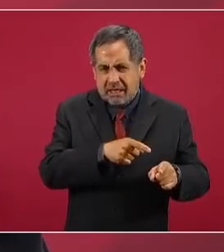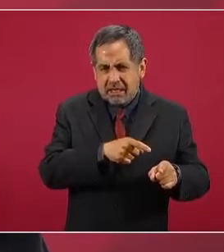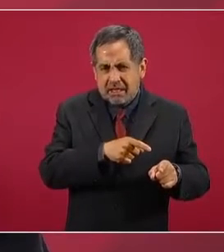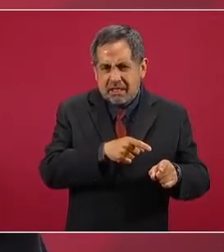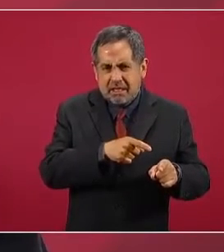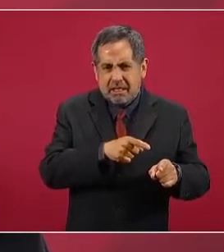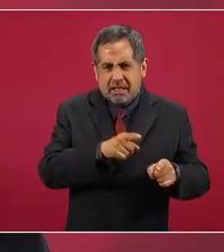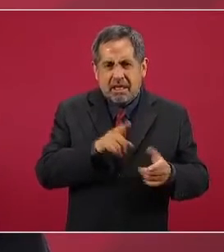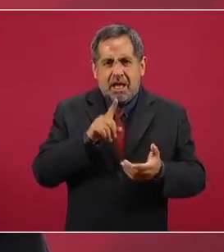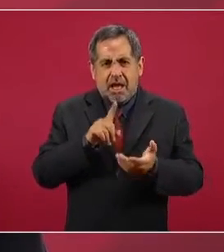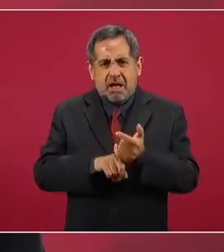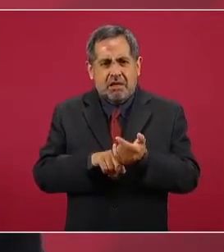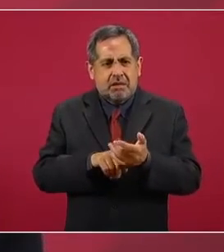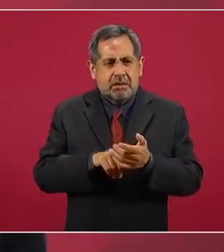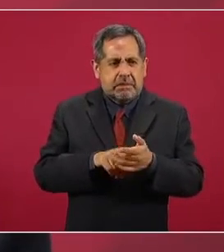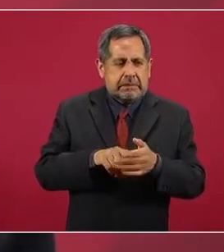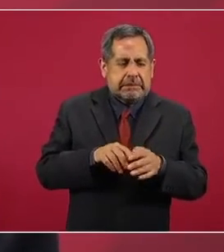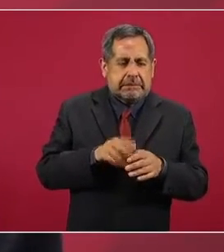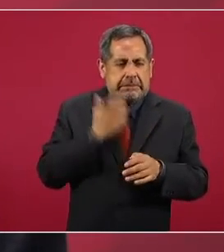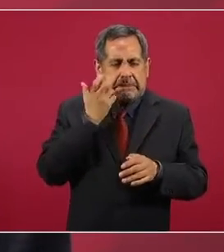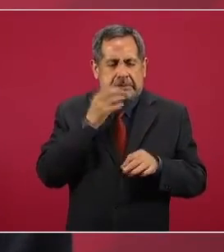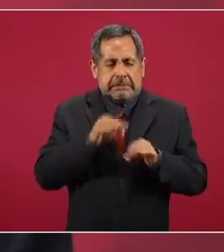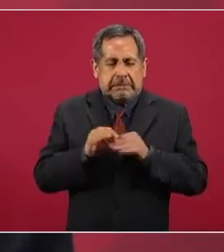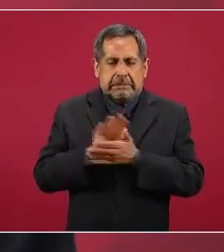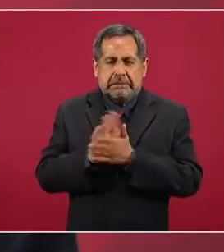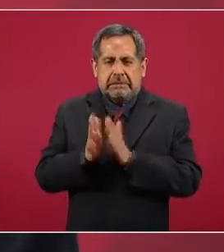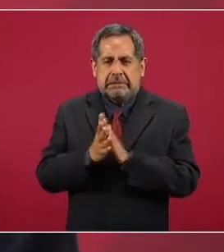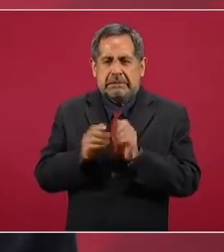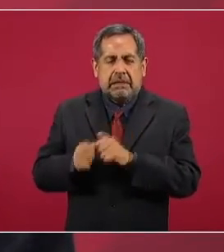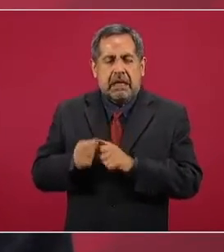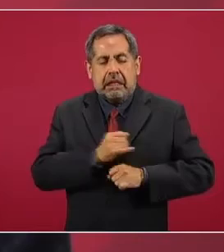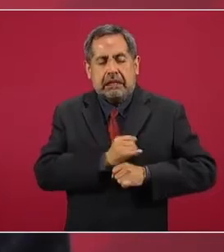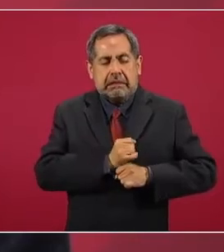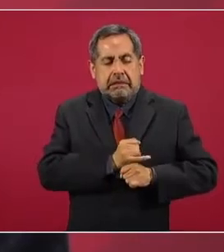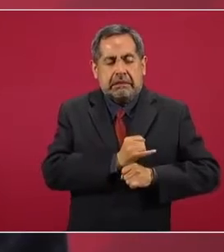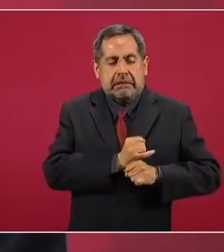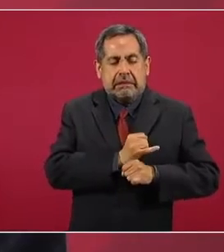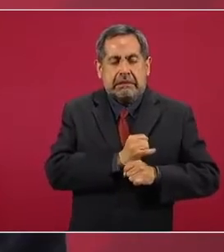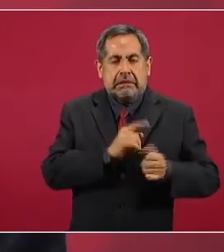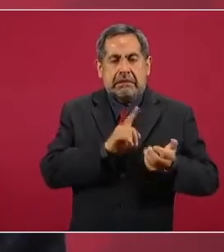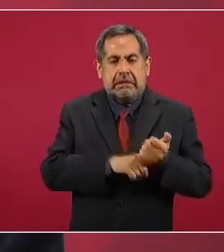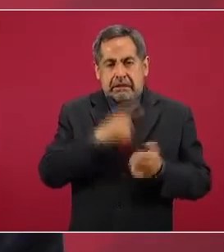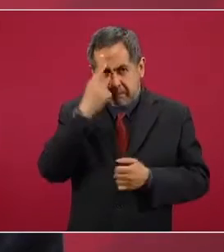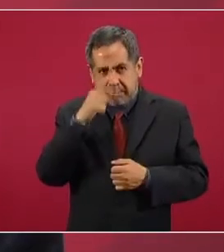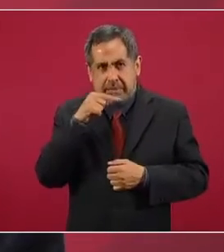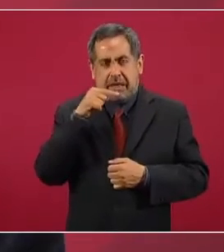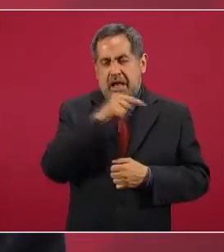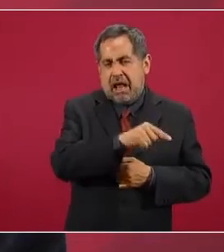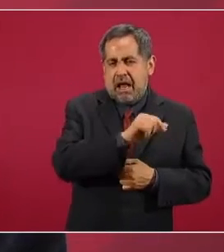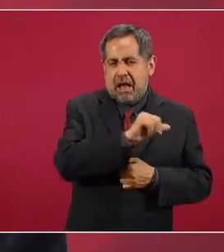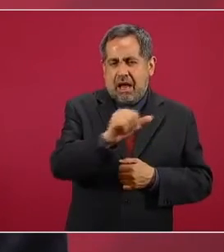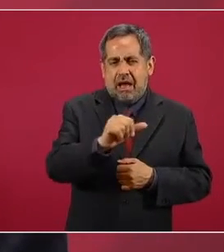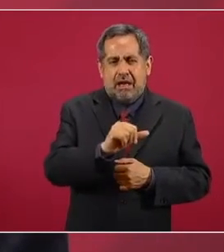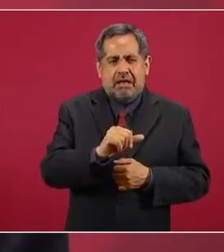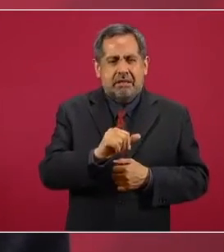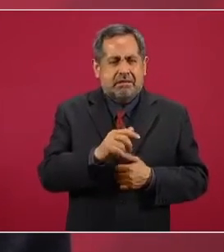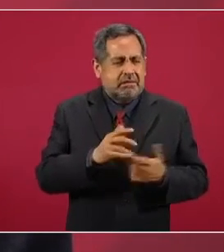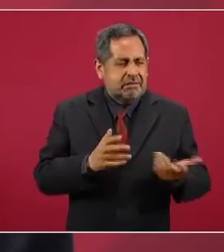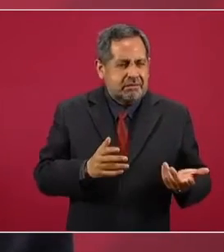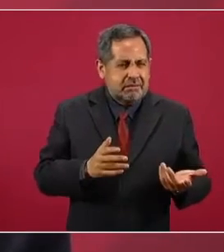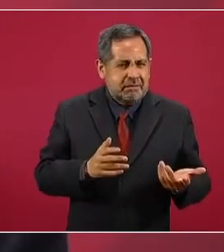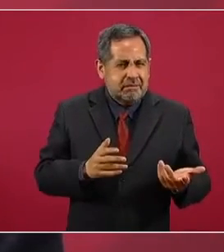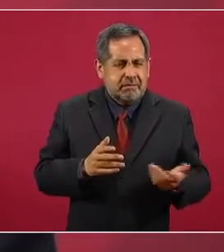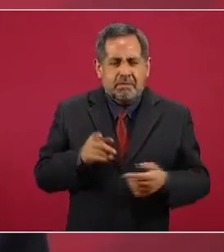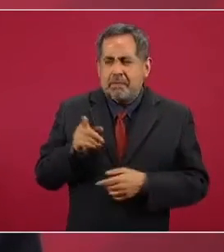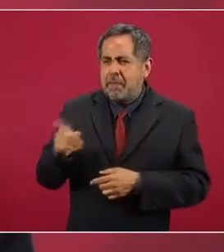era parte de su trabajo, la investigación, la inteligencia política. Pero ya siendo